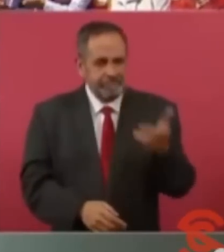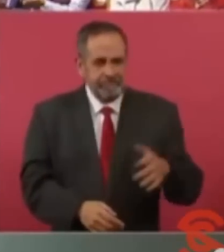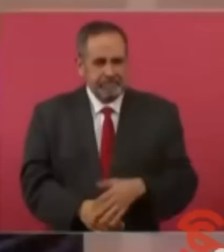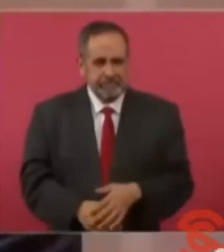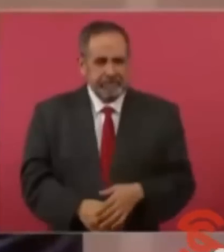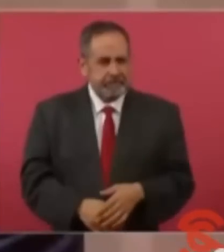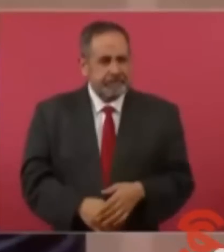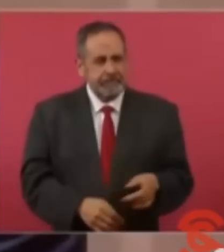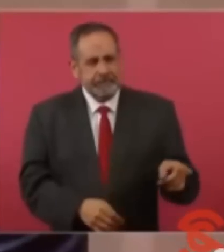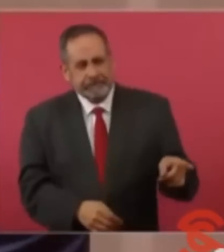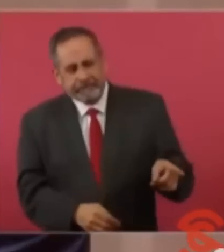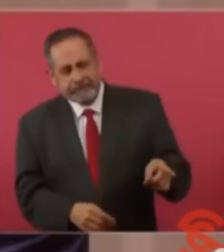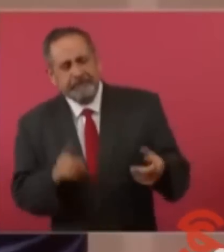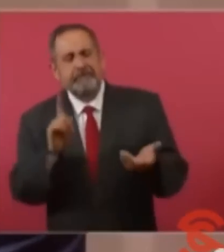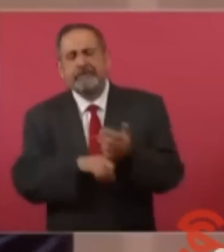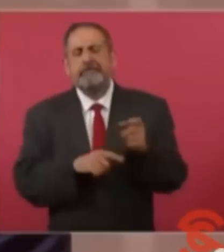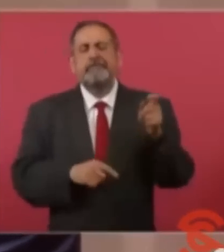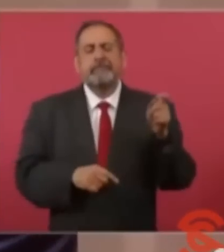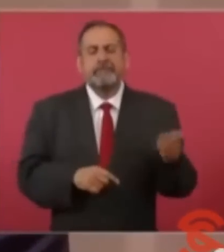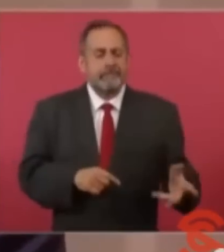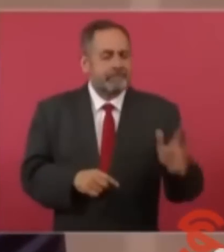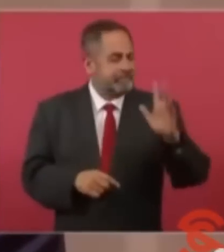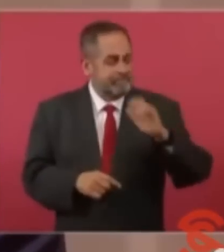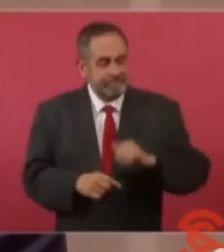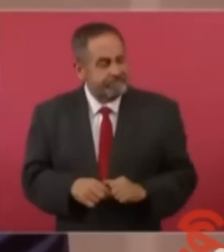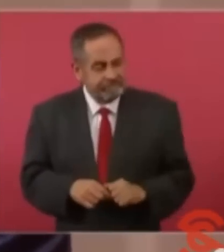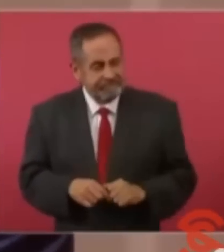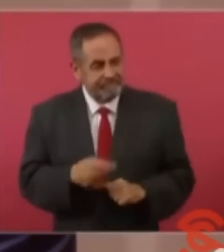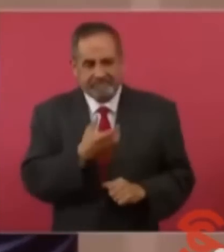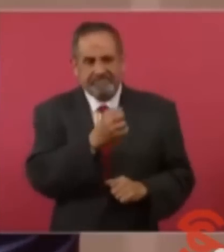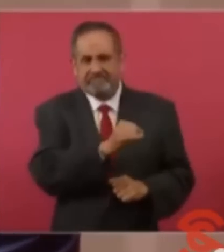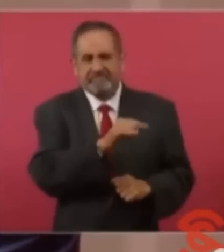sentencia, ni siquiera